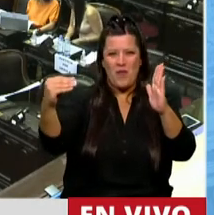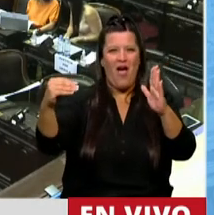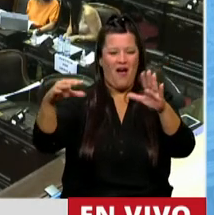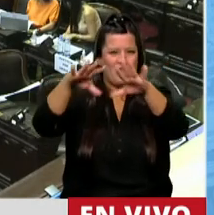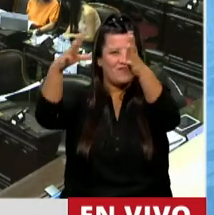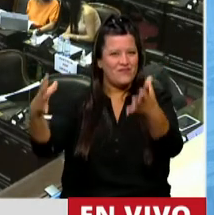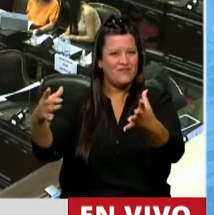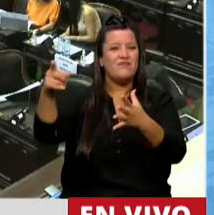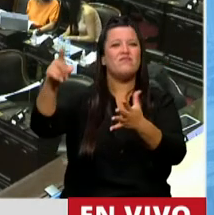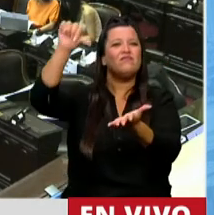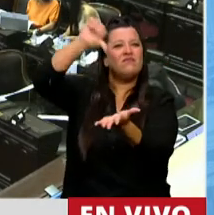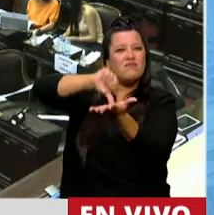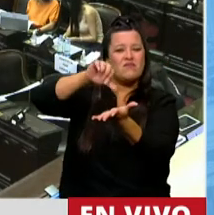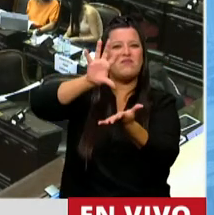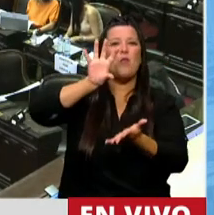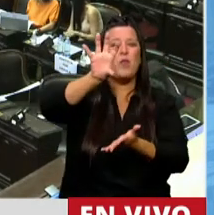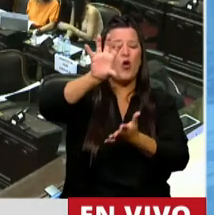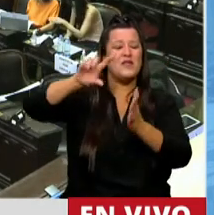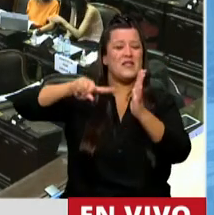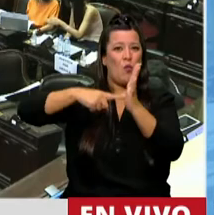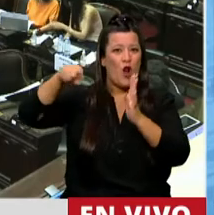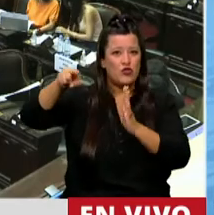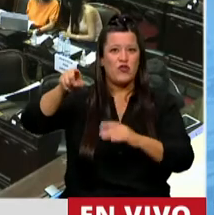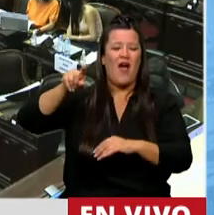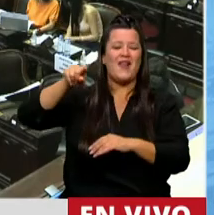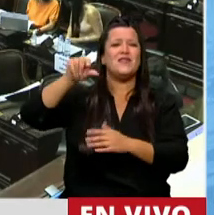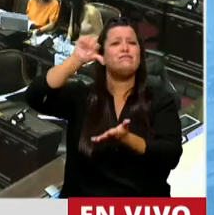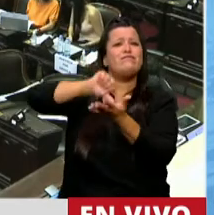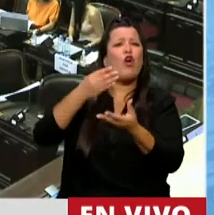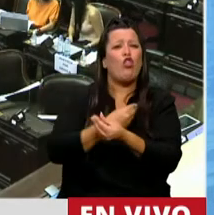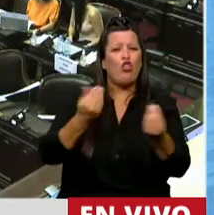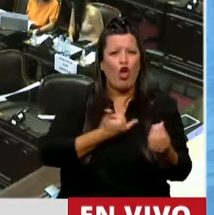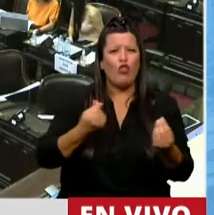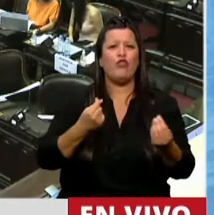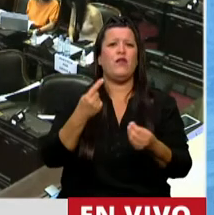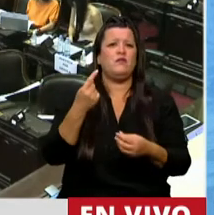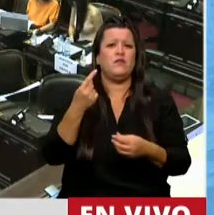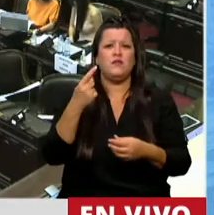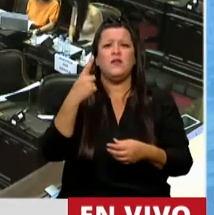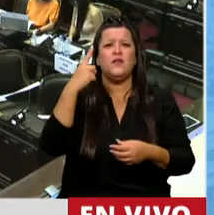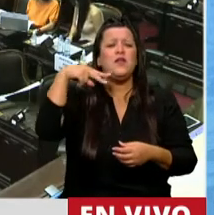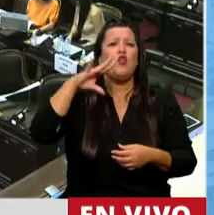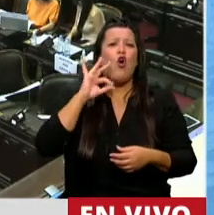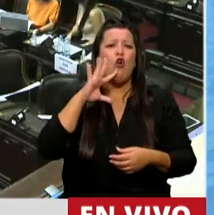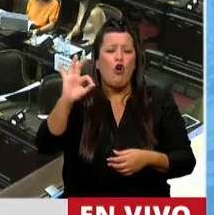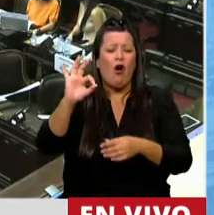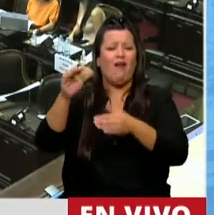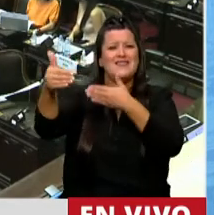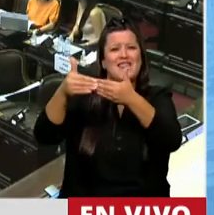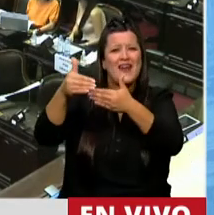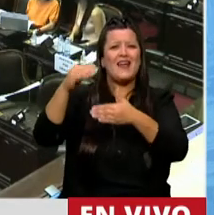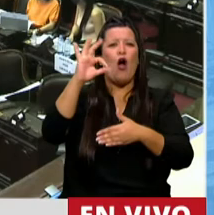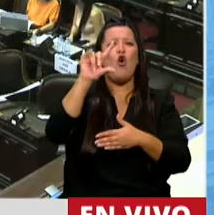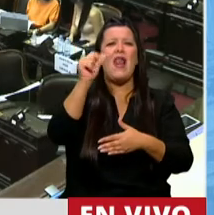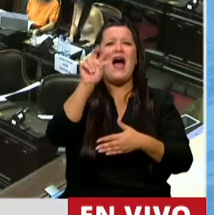una localidad del centro de la provincia de Buenos Aires, en la localidad de Hinojo, cercana a Olavarría, que no tiene nada que ver